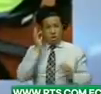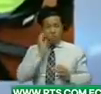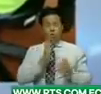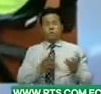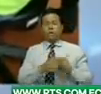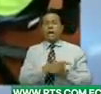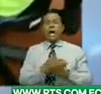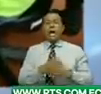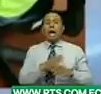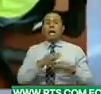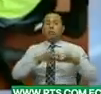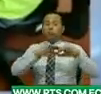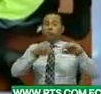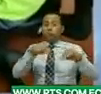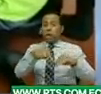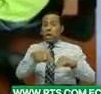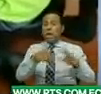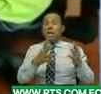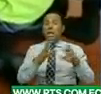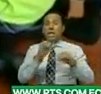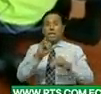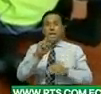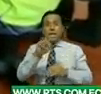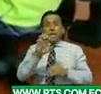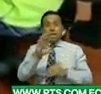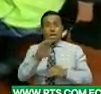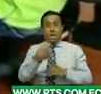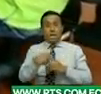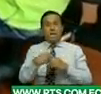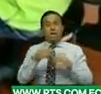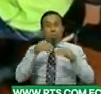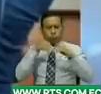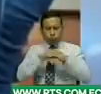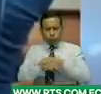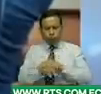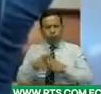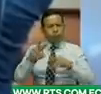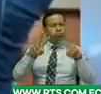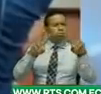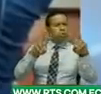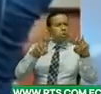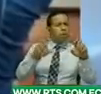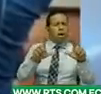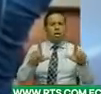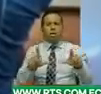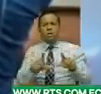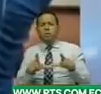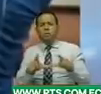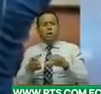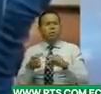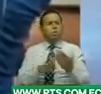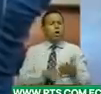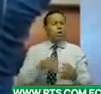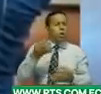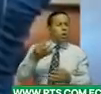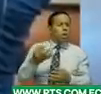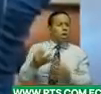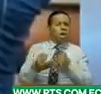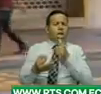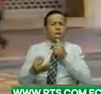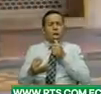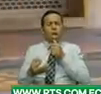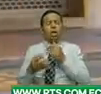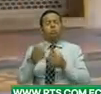del Instituto Nacional de Estadísticas y Censos en Guayaquil para obtener el acta de defunción original y la documentación respectiva del